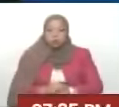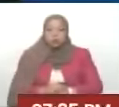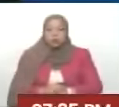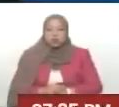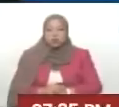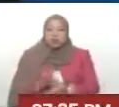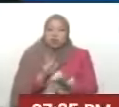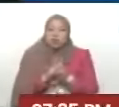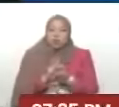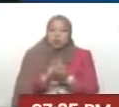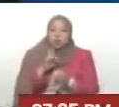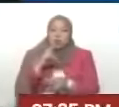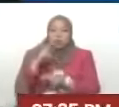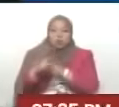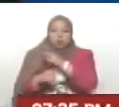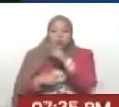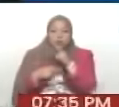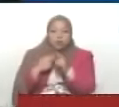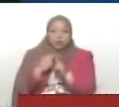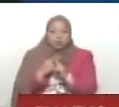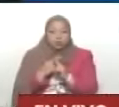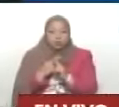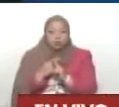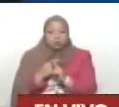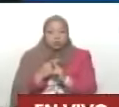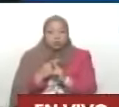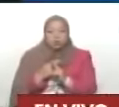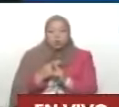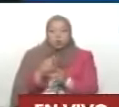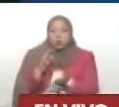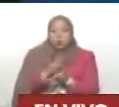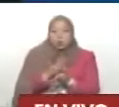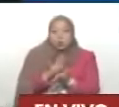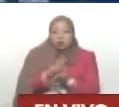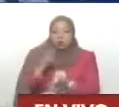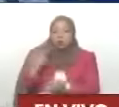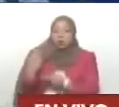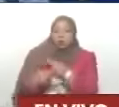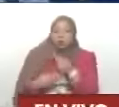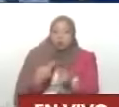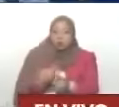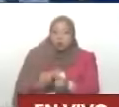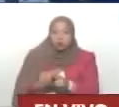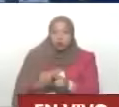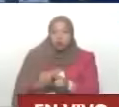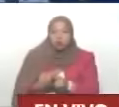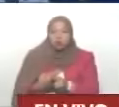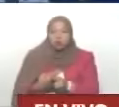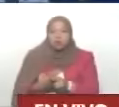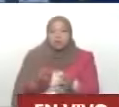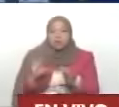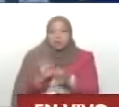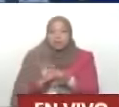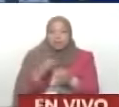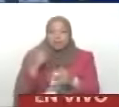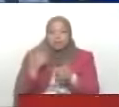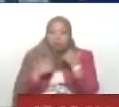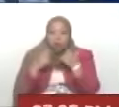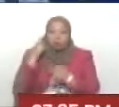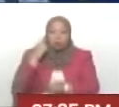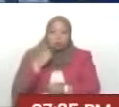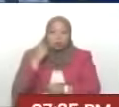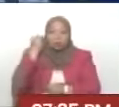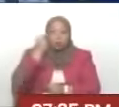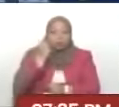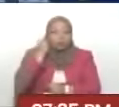equilibrio del universo, Mario. El equilibrio del universo. En épocas de la Santa Alianza, ya Bolívar pensaba